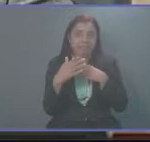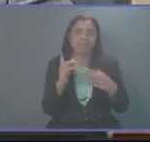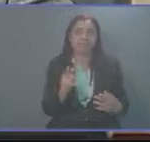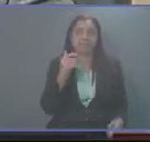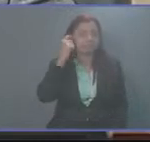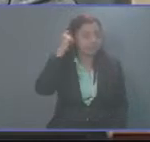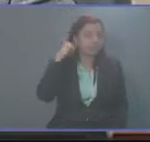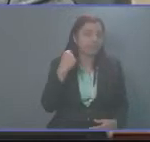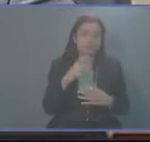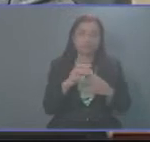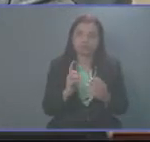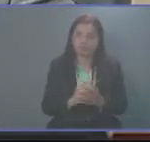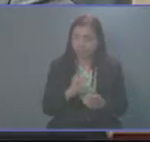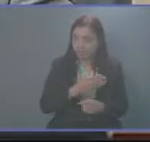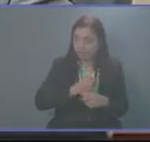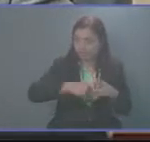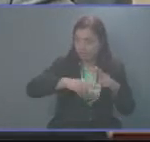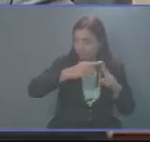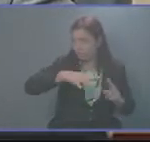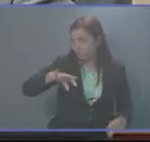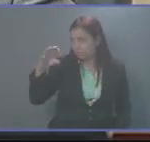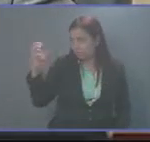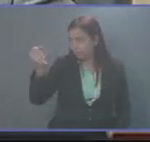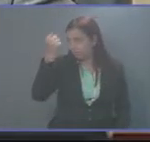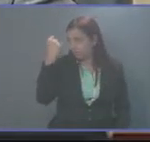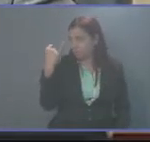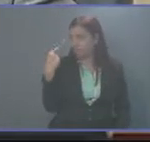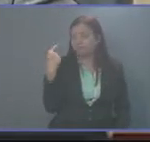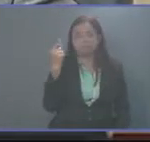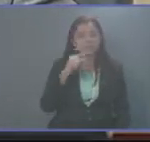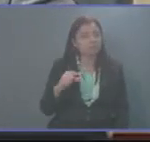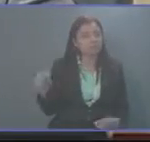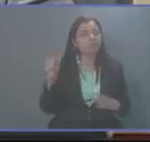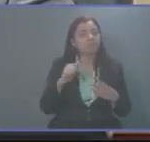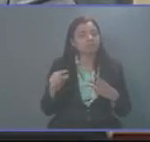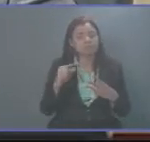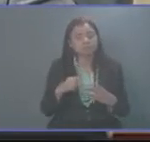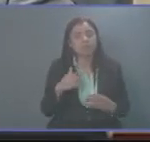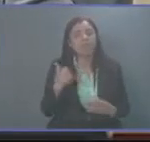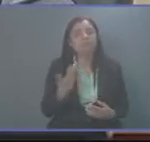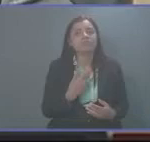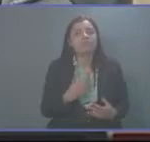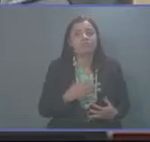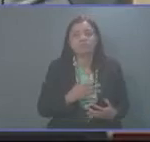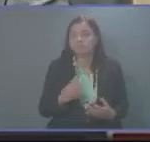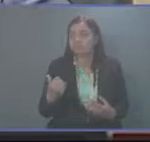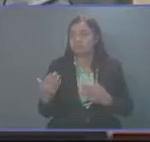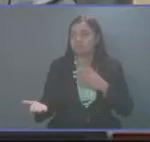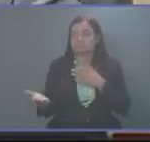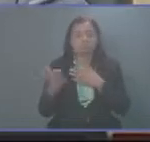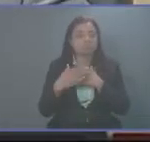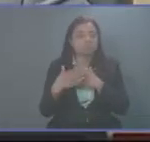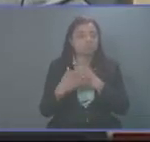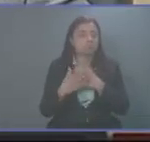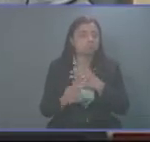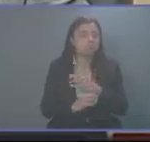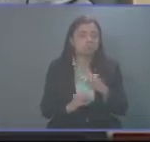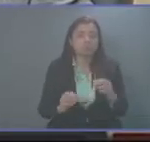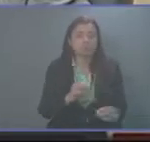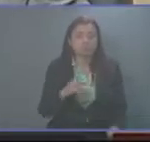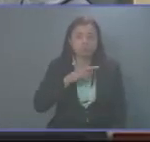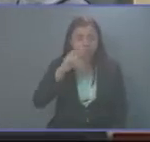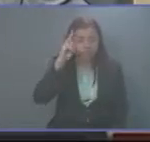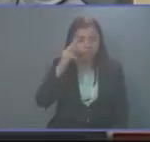una declaración que dio hace un par de semanas, dijo, a nosotros ni nos han tomado en cuenta. Y no es que